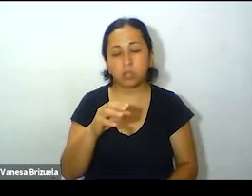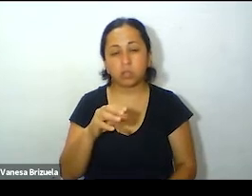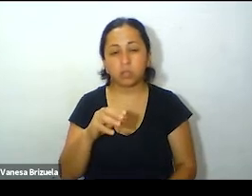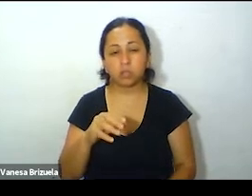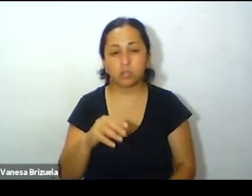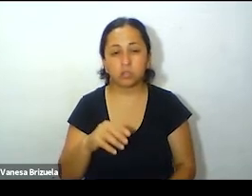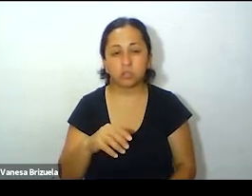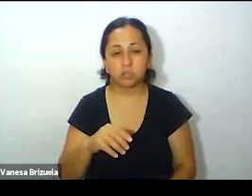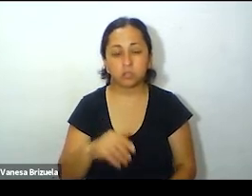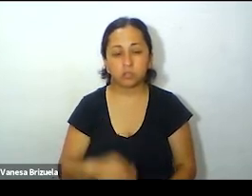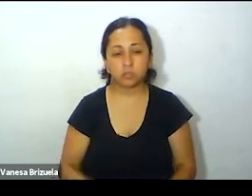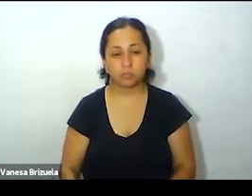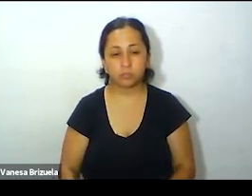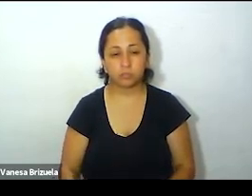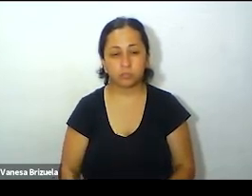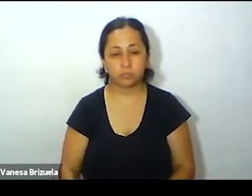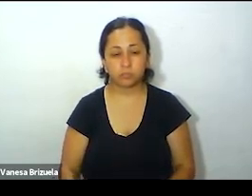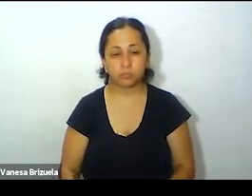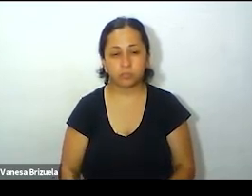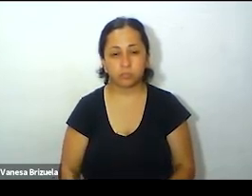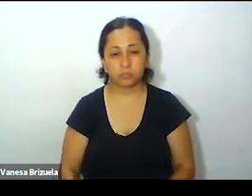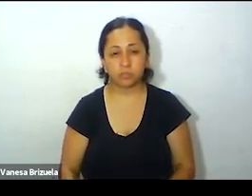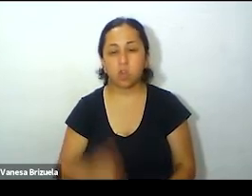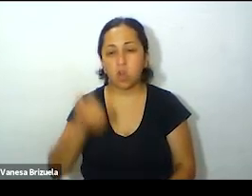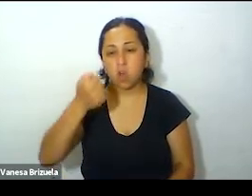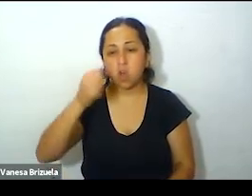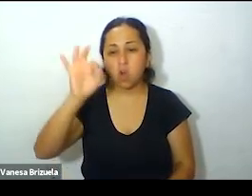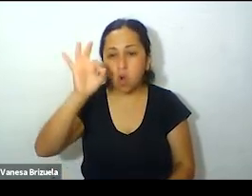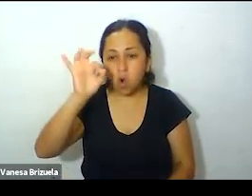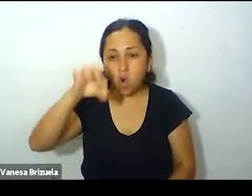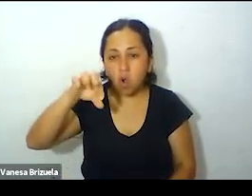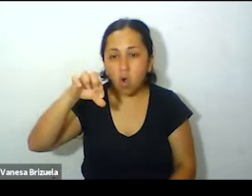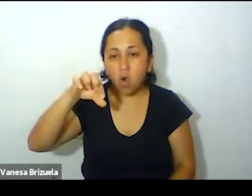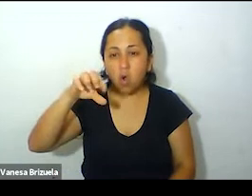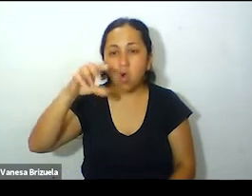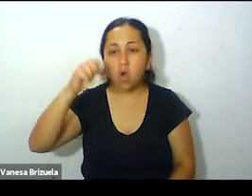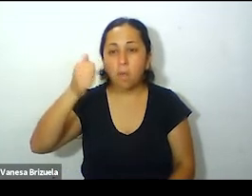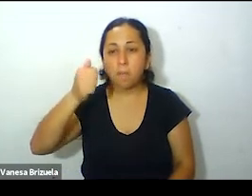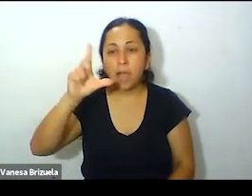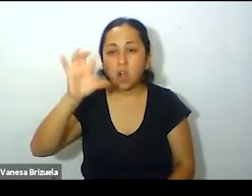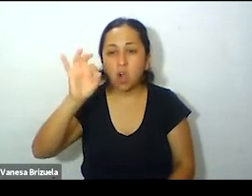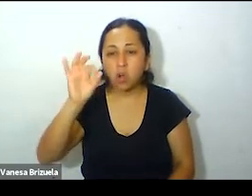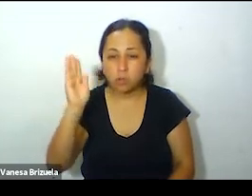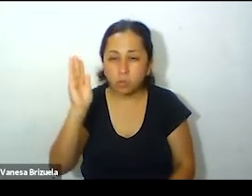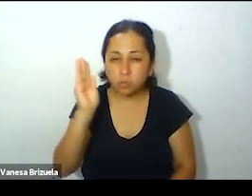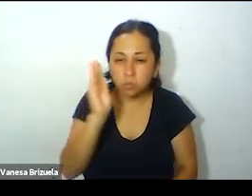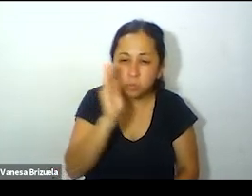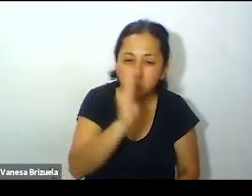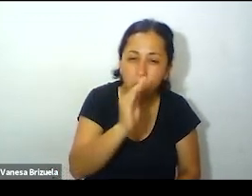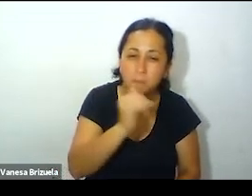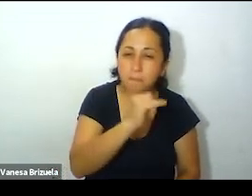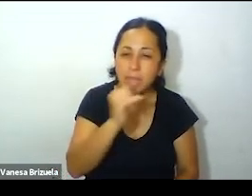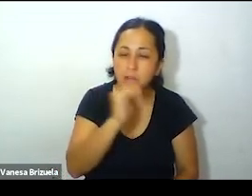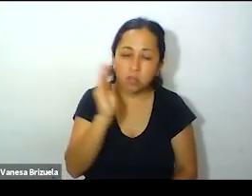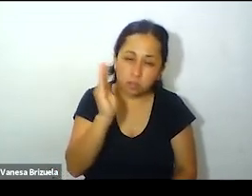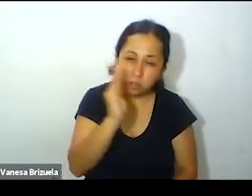poco. Yo voy a elegir esa opción. Voy a bajarle la opacidad para que no me interfiera tanto con la letra, así